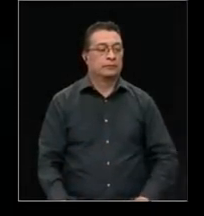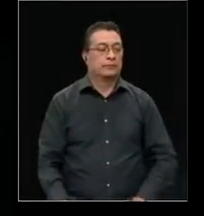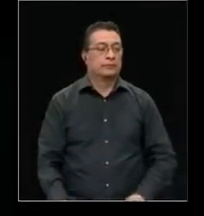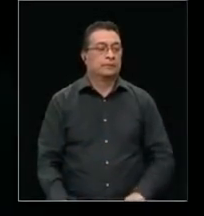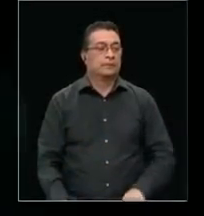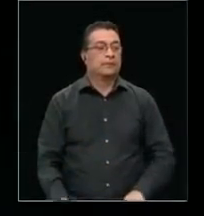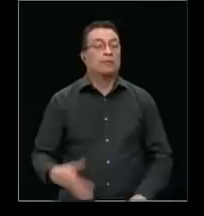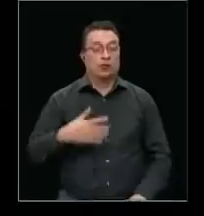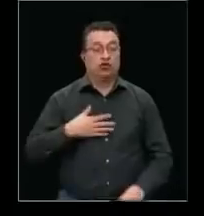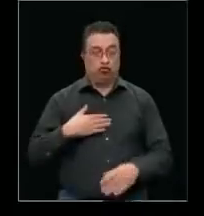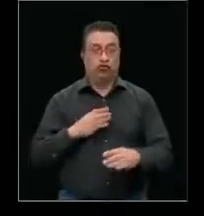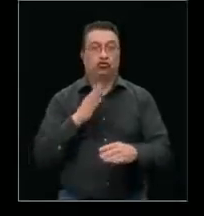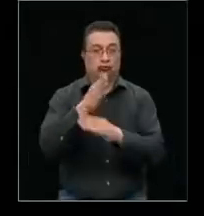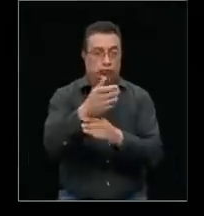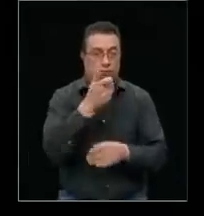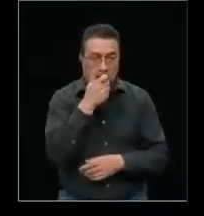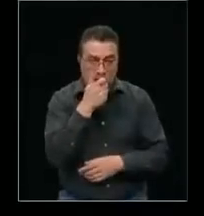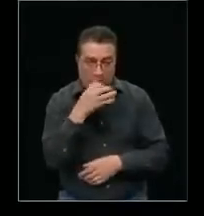Yo voy para allá.